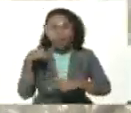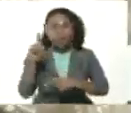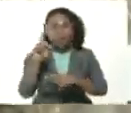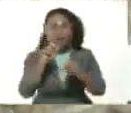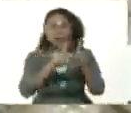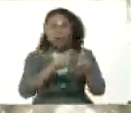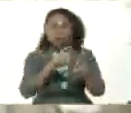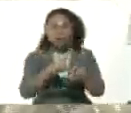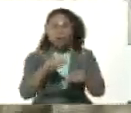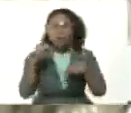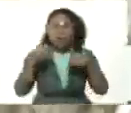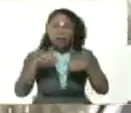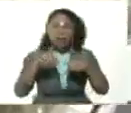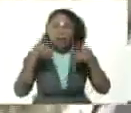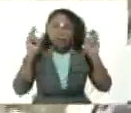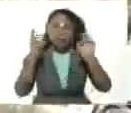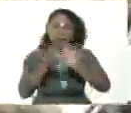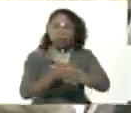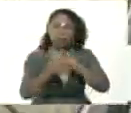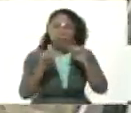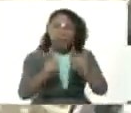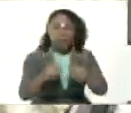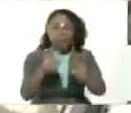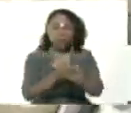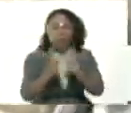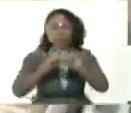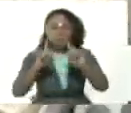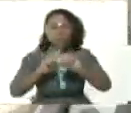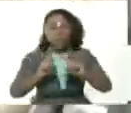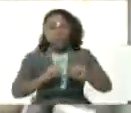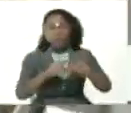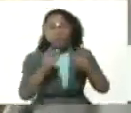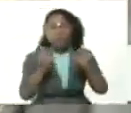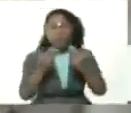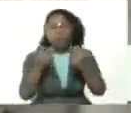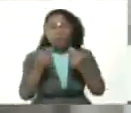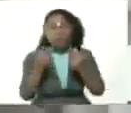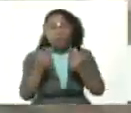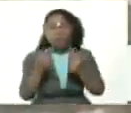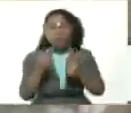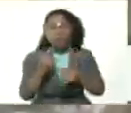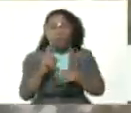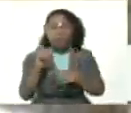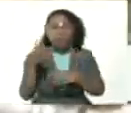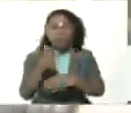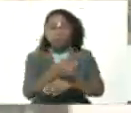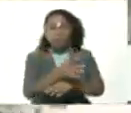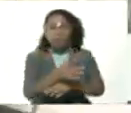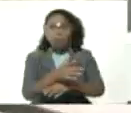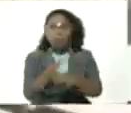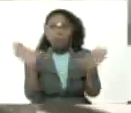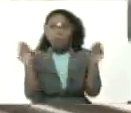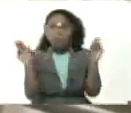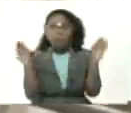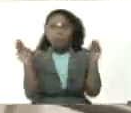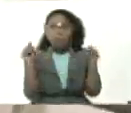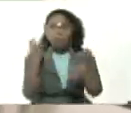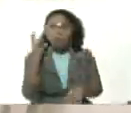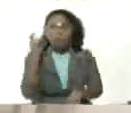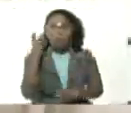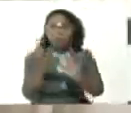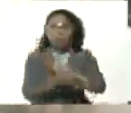agricultura. Y en este caso, en esta diversificación de la economía, el camarón y el cangrejo azul. Estamos específicamente en la